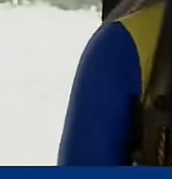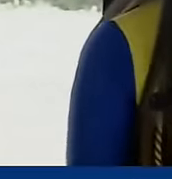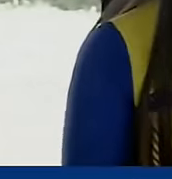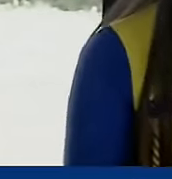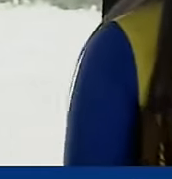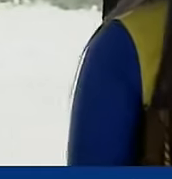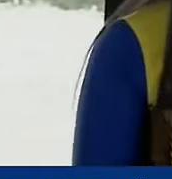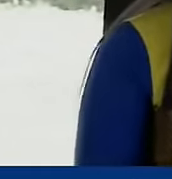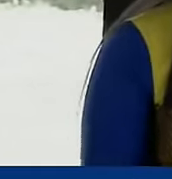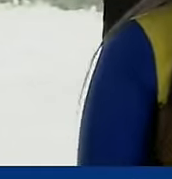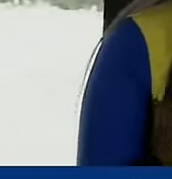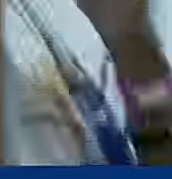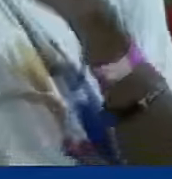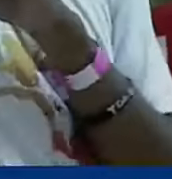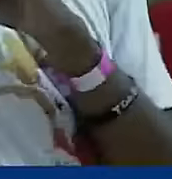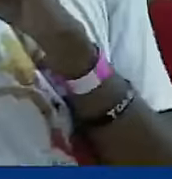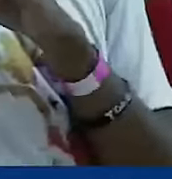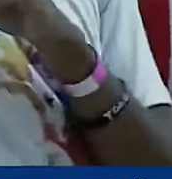la piscina.